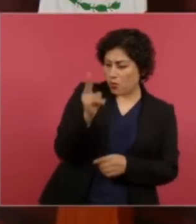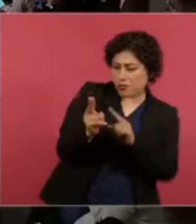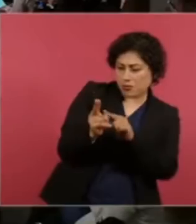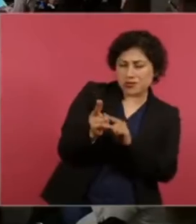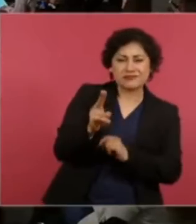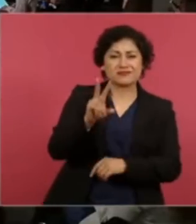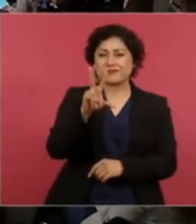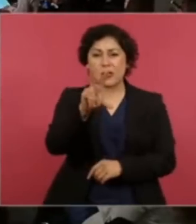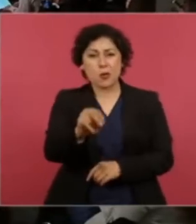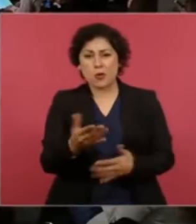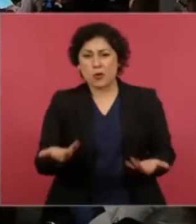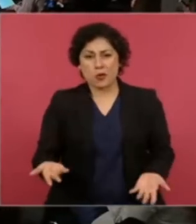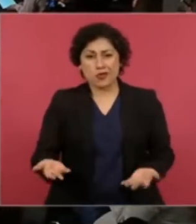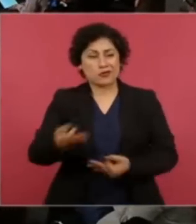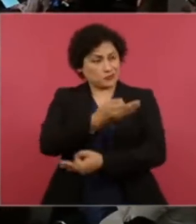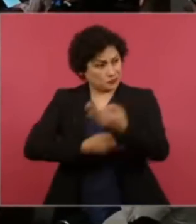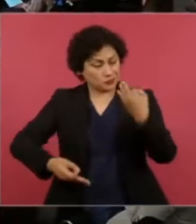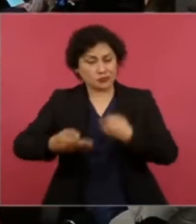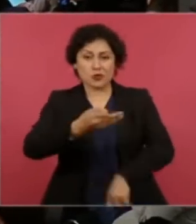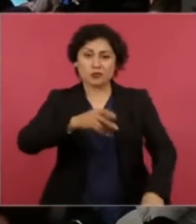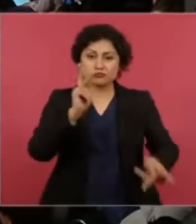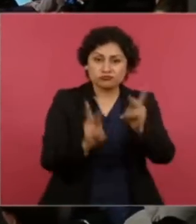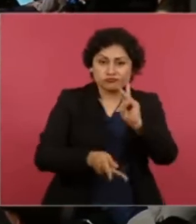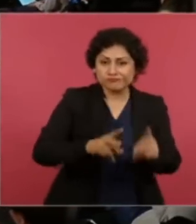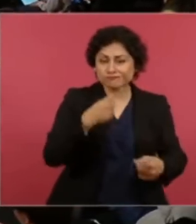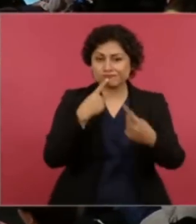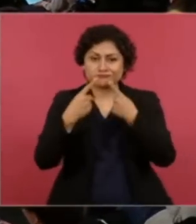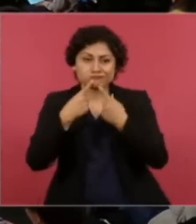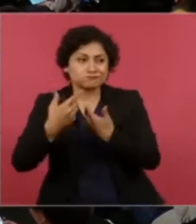Vamos a hablar todos, vamos a escucharnos todos.